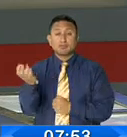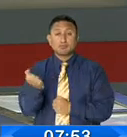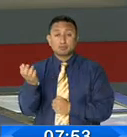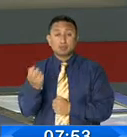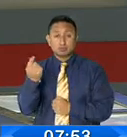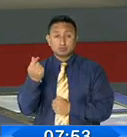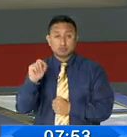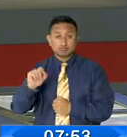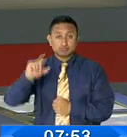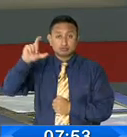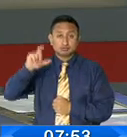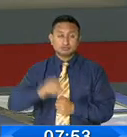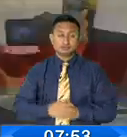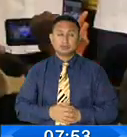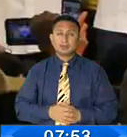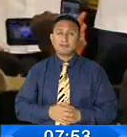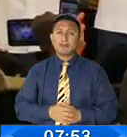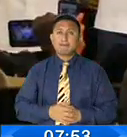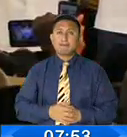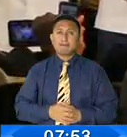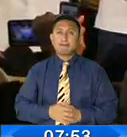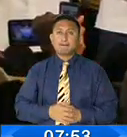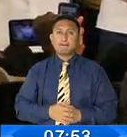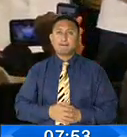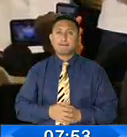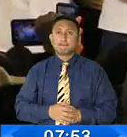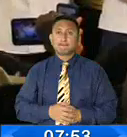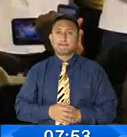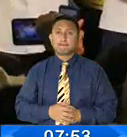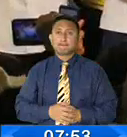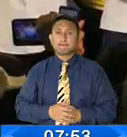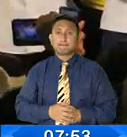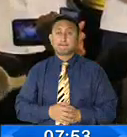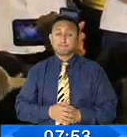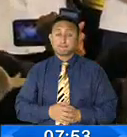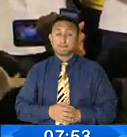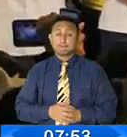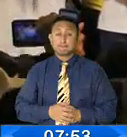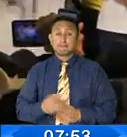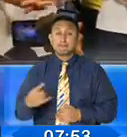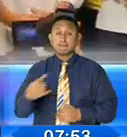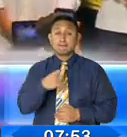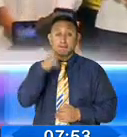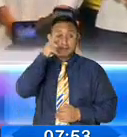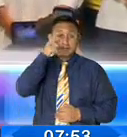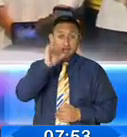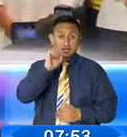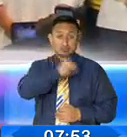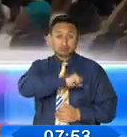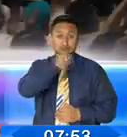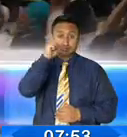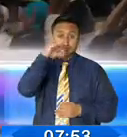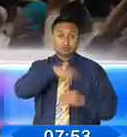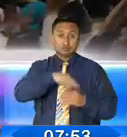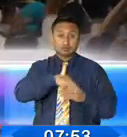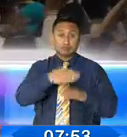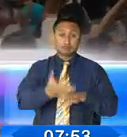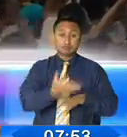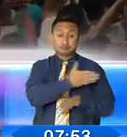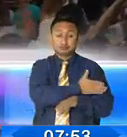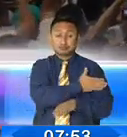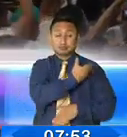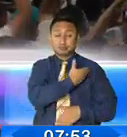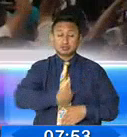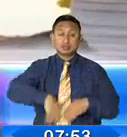Estado. Que nadie... Todo indica que el triunfo de Guillermo Lasso en las elecciones presidenciales de Ecuador